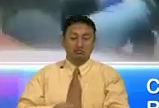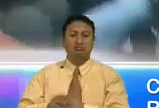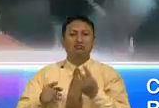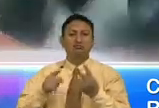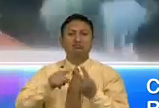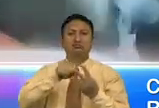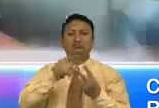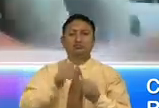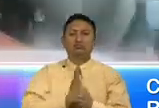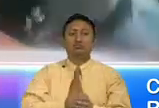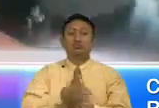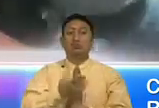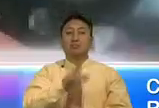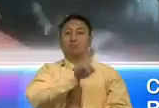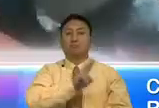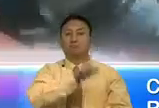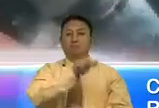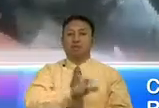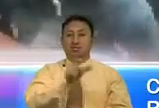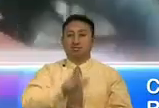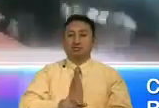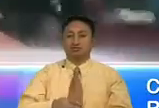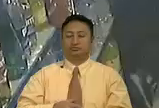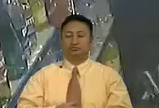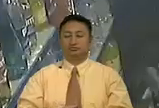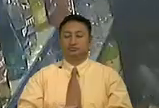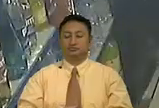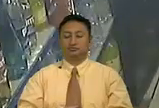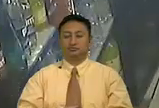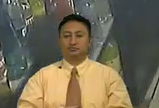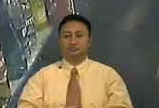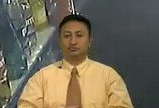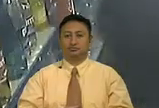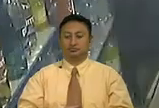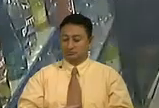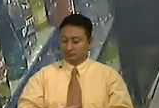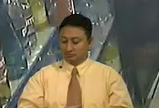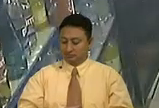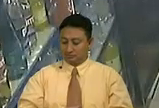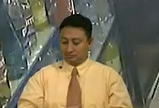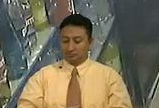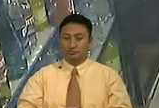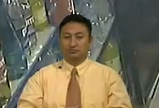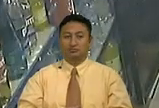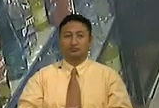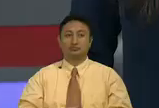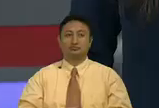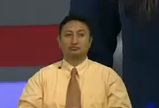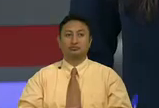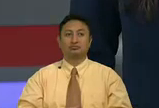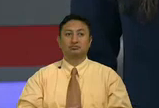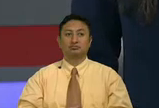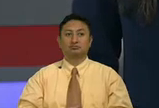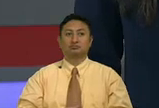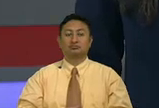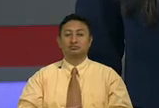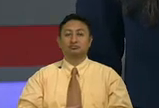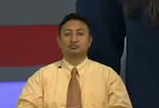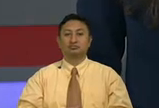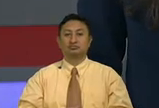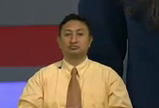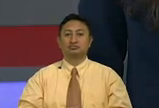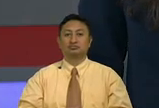serían de nacionalidad venezolana. Informó Priscila Cadena. Y existe